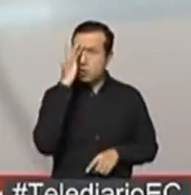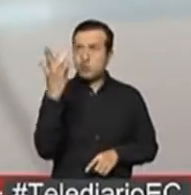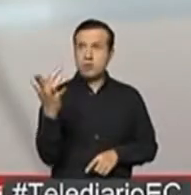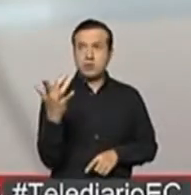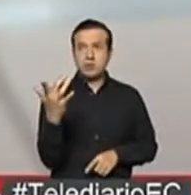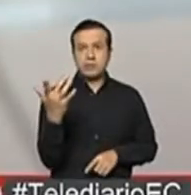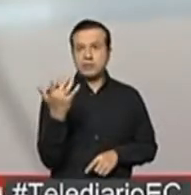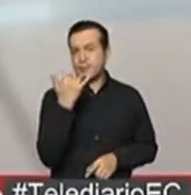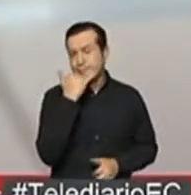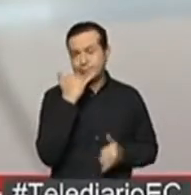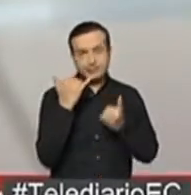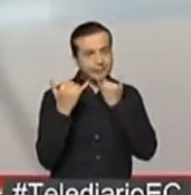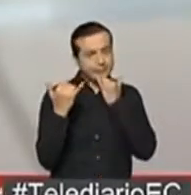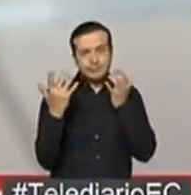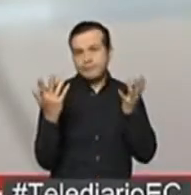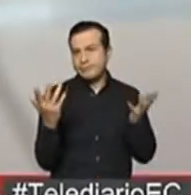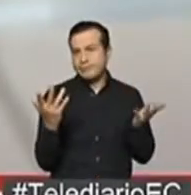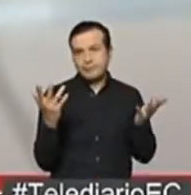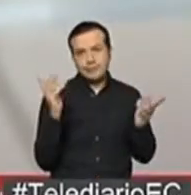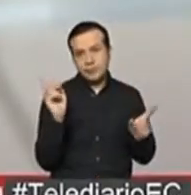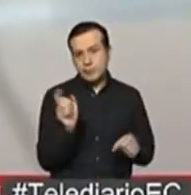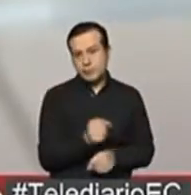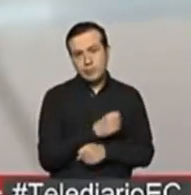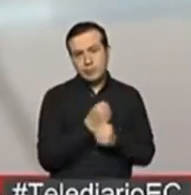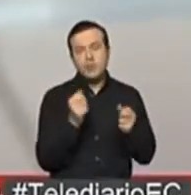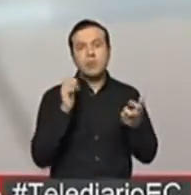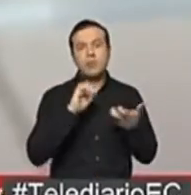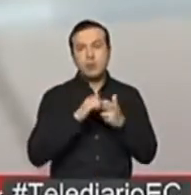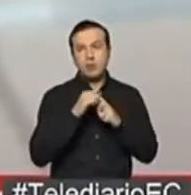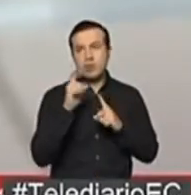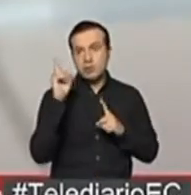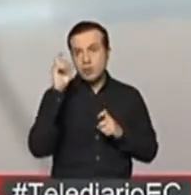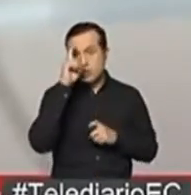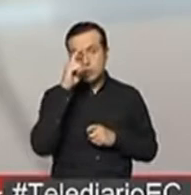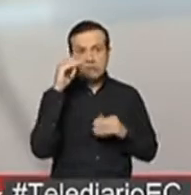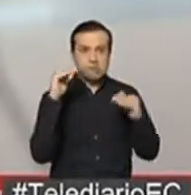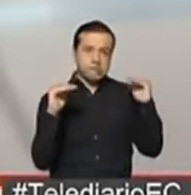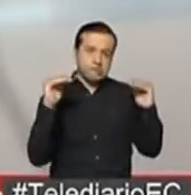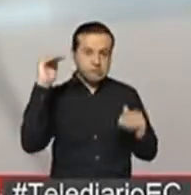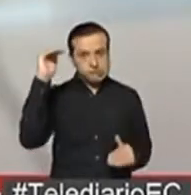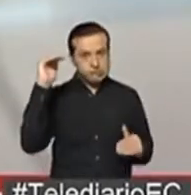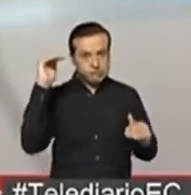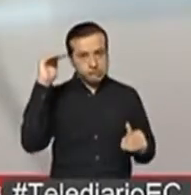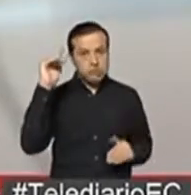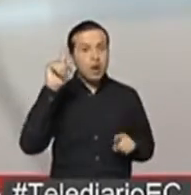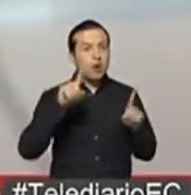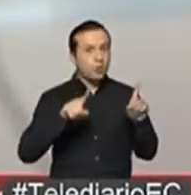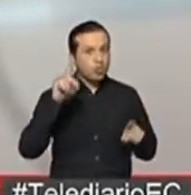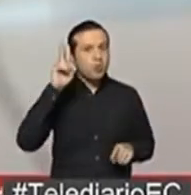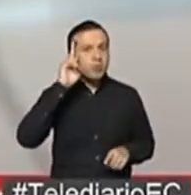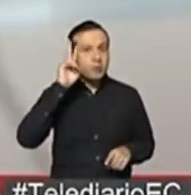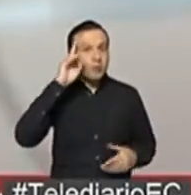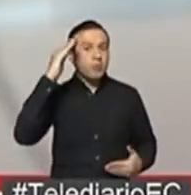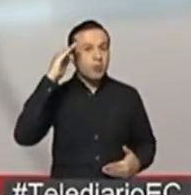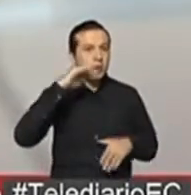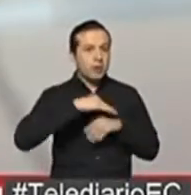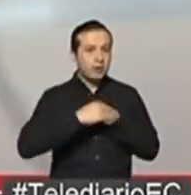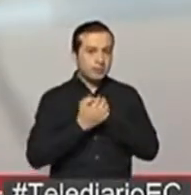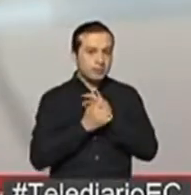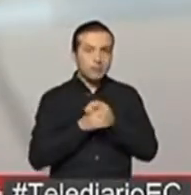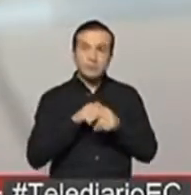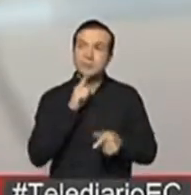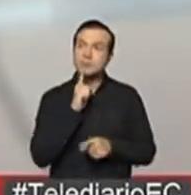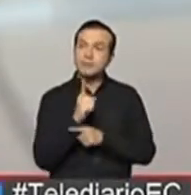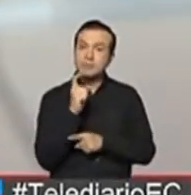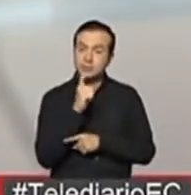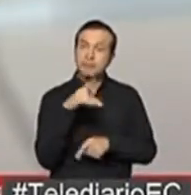no es mediático y obviamente hay el gran problema de la desigualdad y de eso se aprovechan políticos pero si tenemos